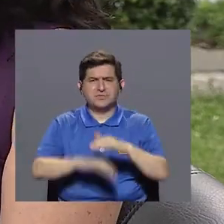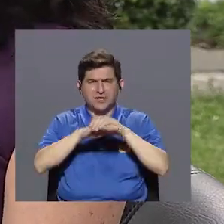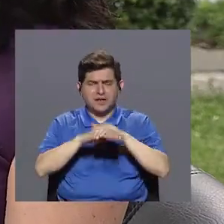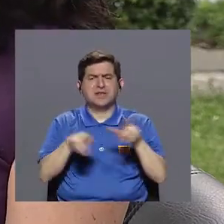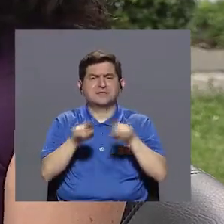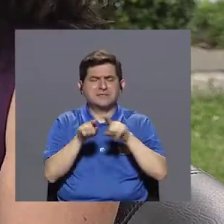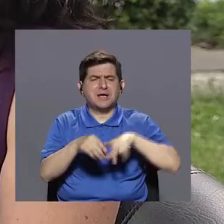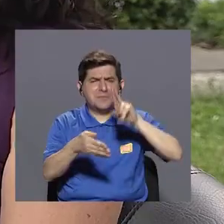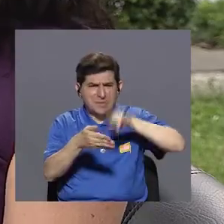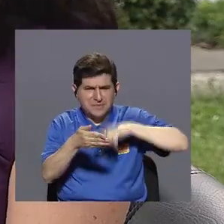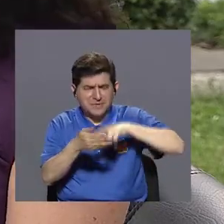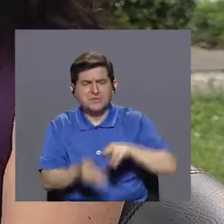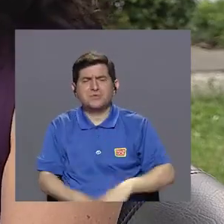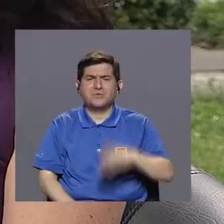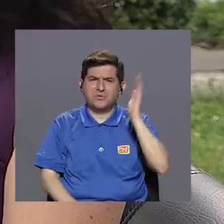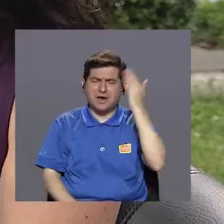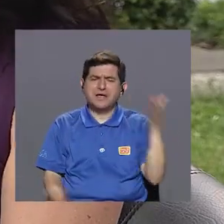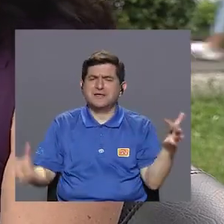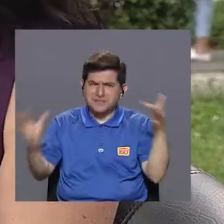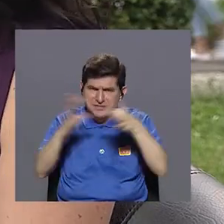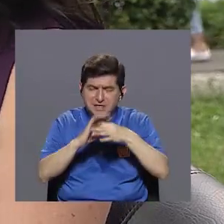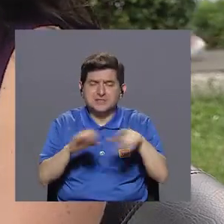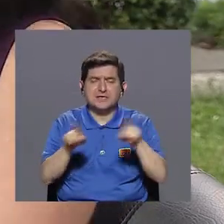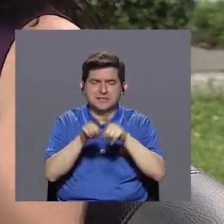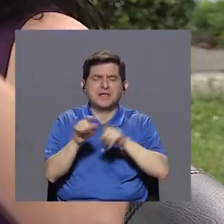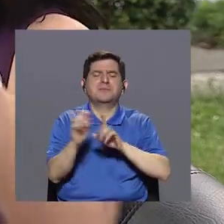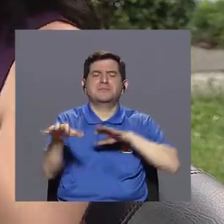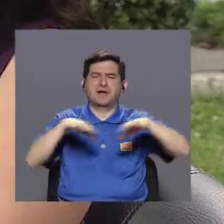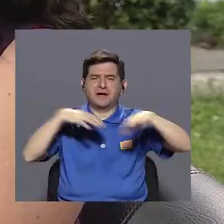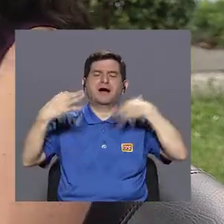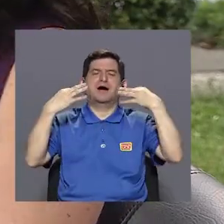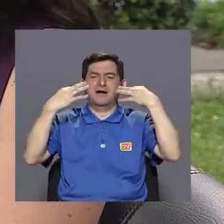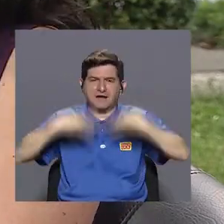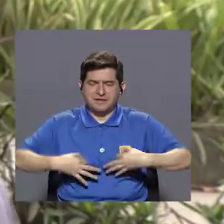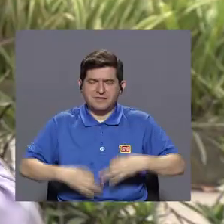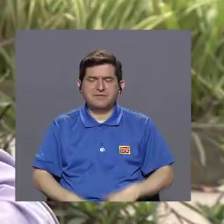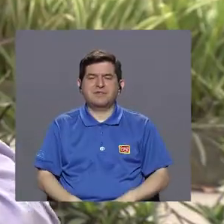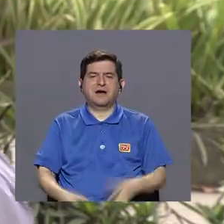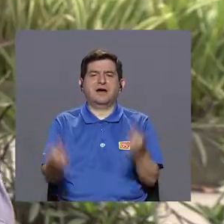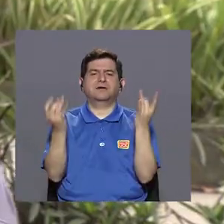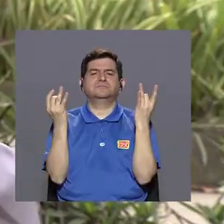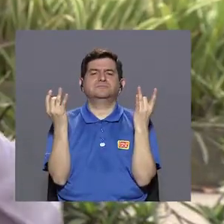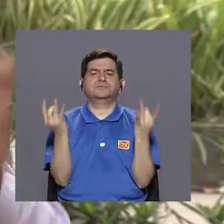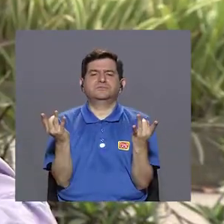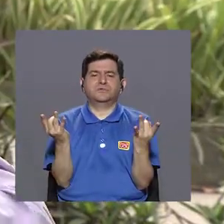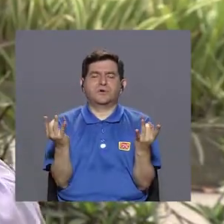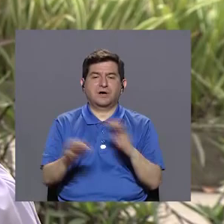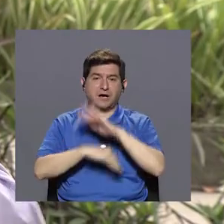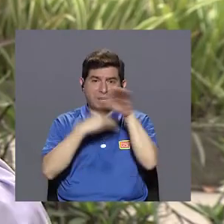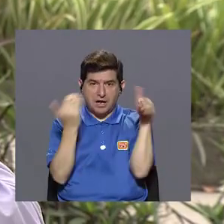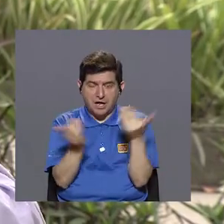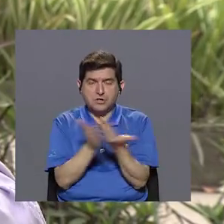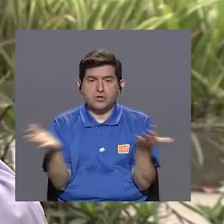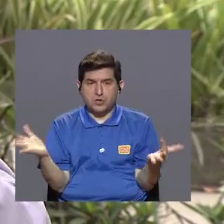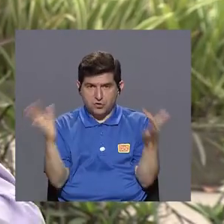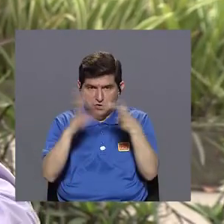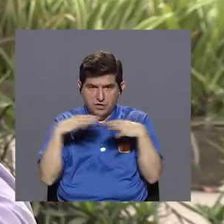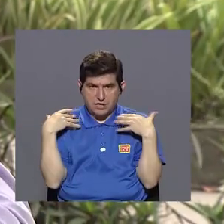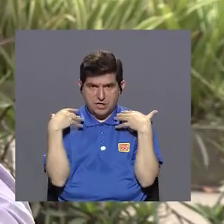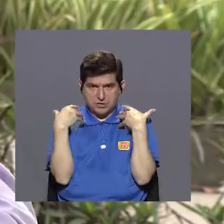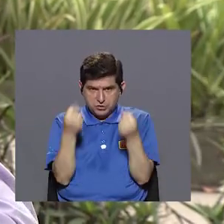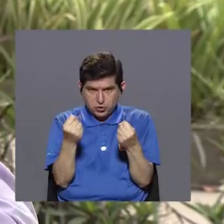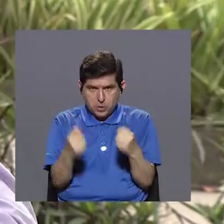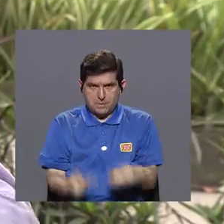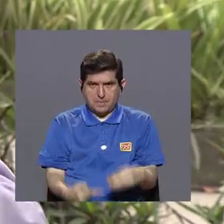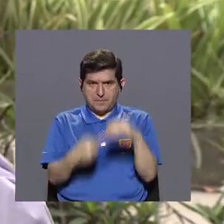están relacionados con la salud, les dan charlas relacionadas con ejercicio, yoga. Digamos, todo lo que tiene que ver